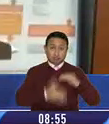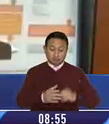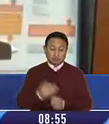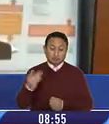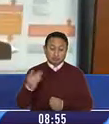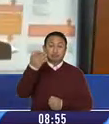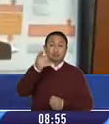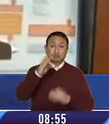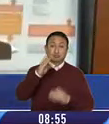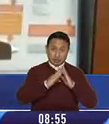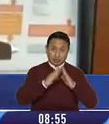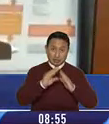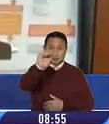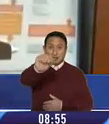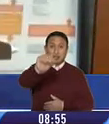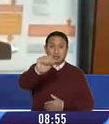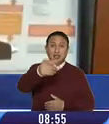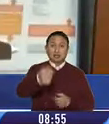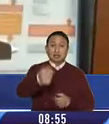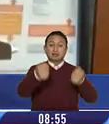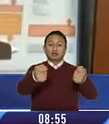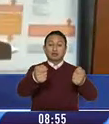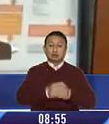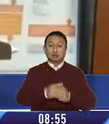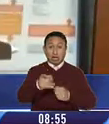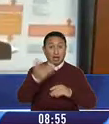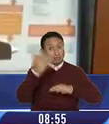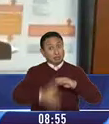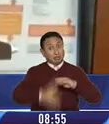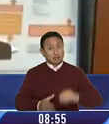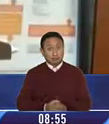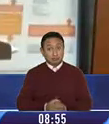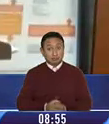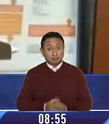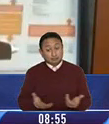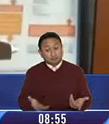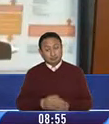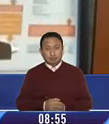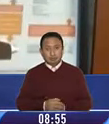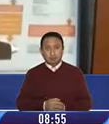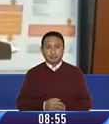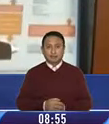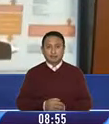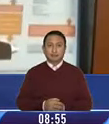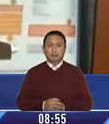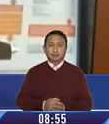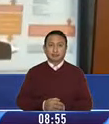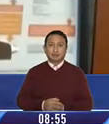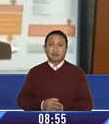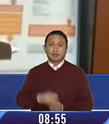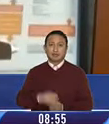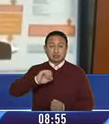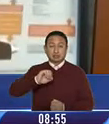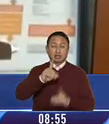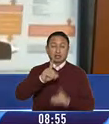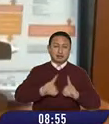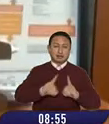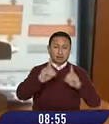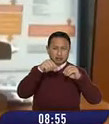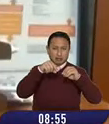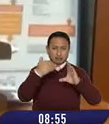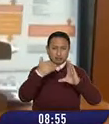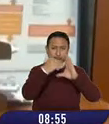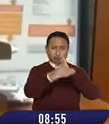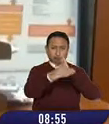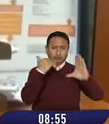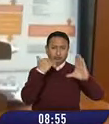notificar. Y esta vez sí, obviamente de manera física, si tienen actualizados los datos también al correo o al teléfono, y les damos